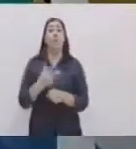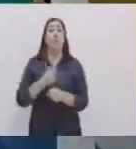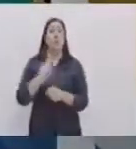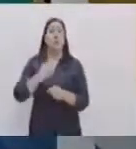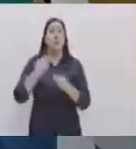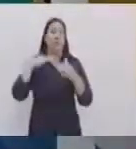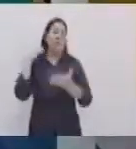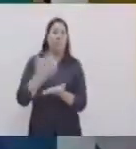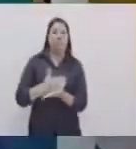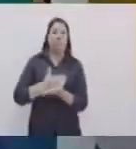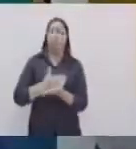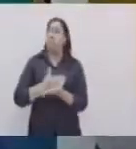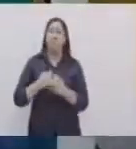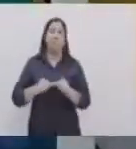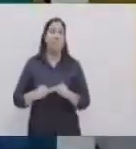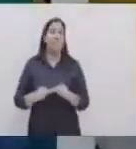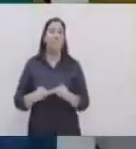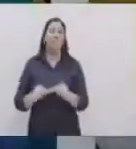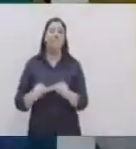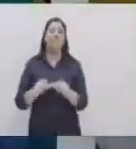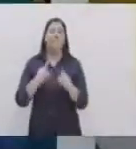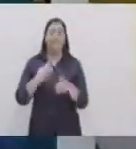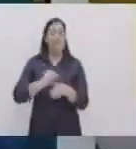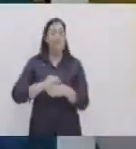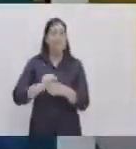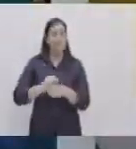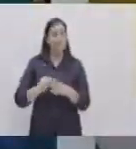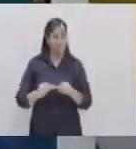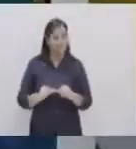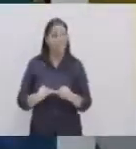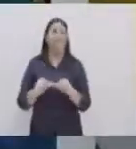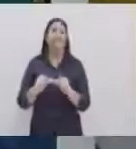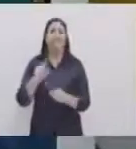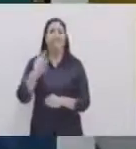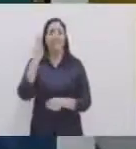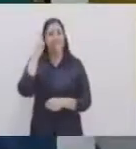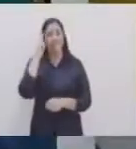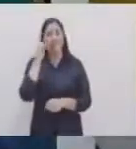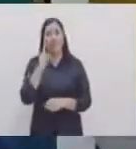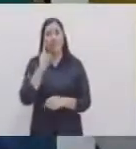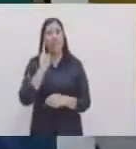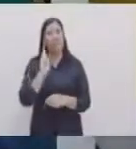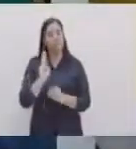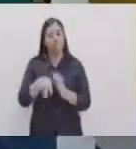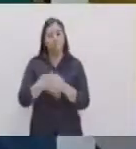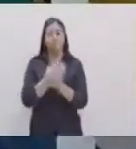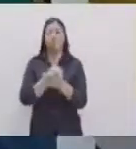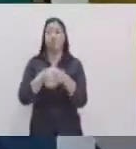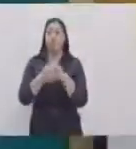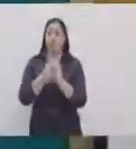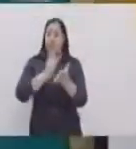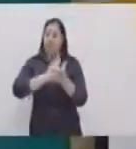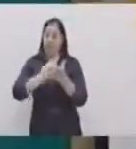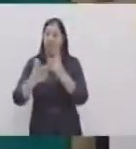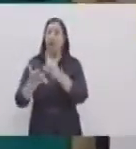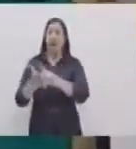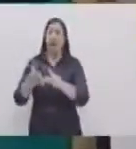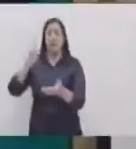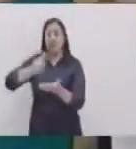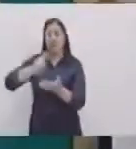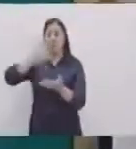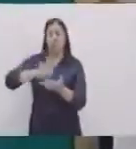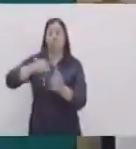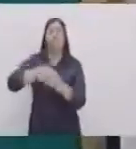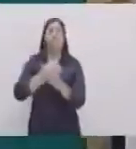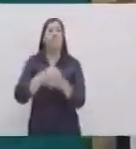no se detiene. Tienes que practicar los hábitos de higiene. Recuerda constantemente desinfectar tus manos con alcohol en